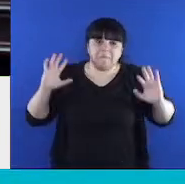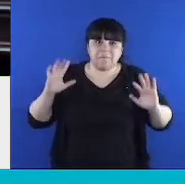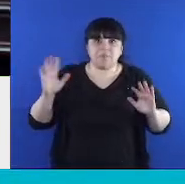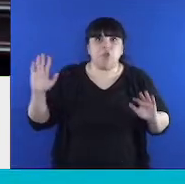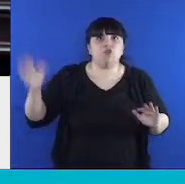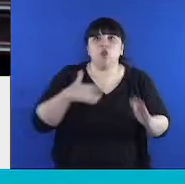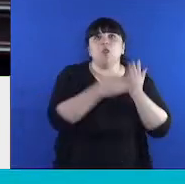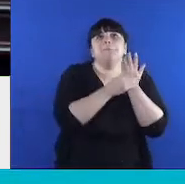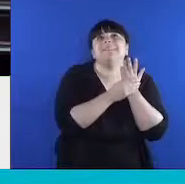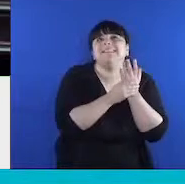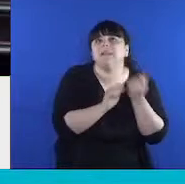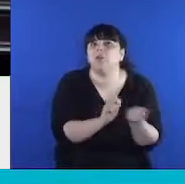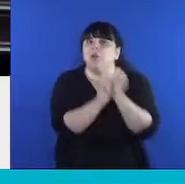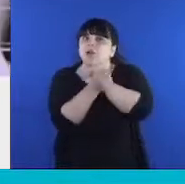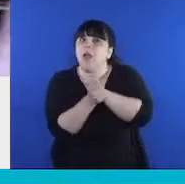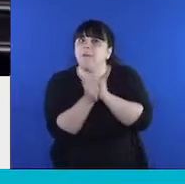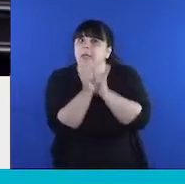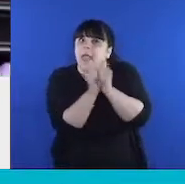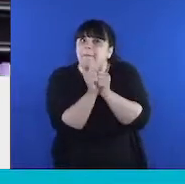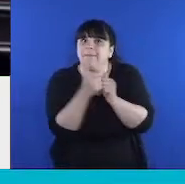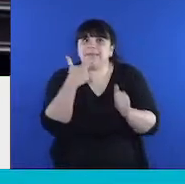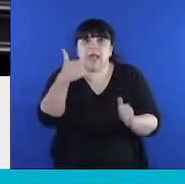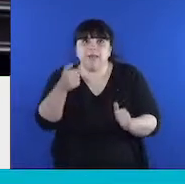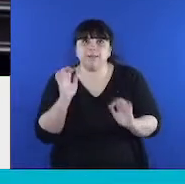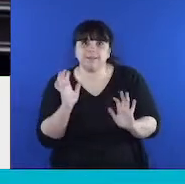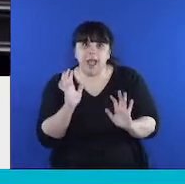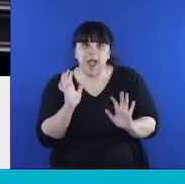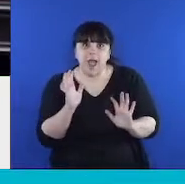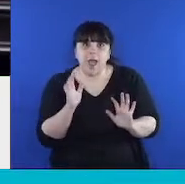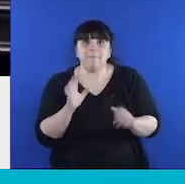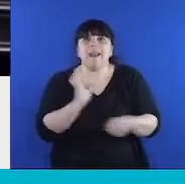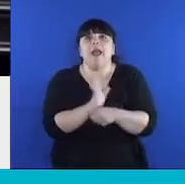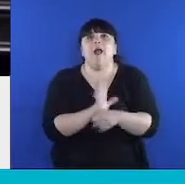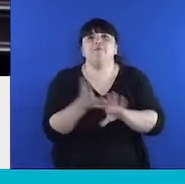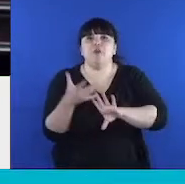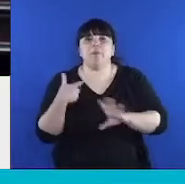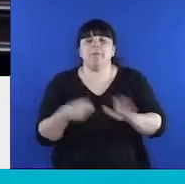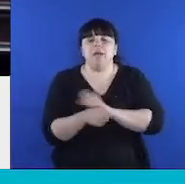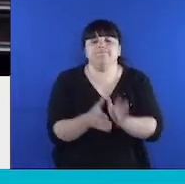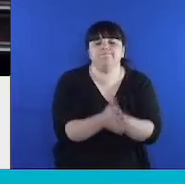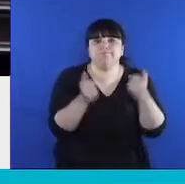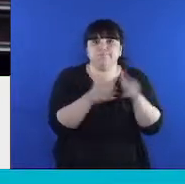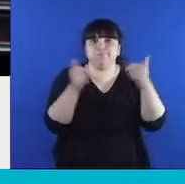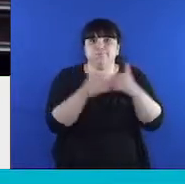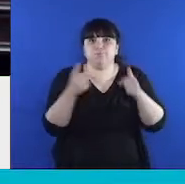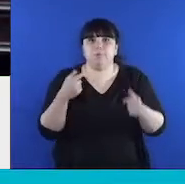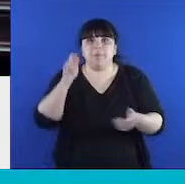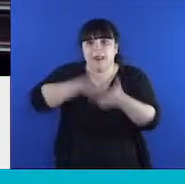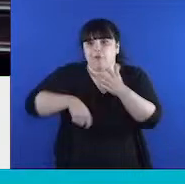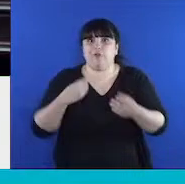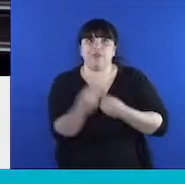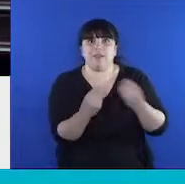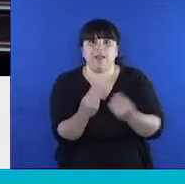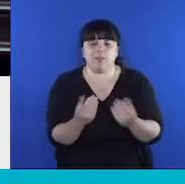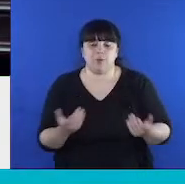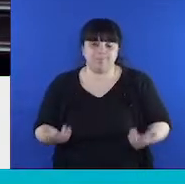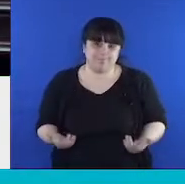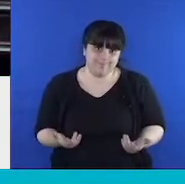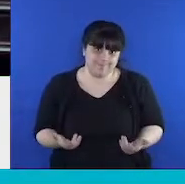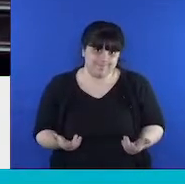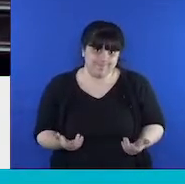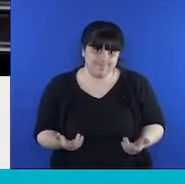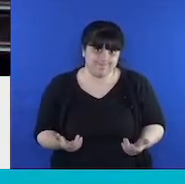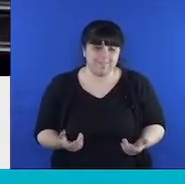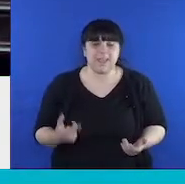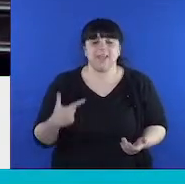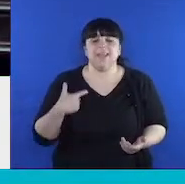evitar o para garantizar celeridad en los procedimientos de contrataciones. Entonces, lo que tenemos que por ahí ponernos a hacer en